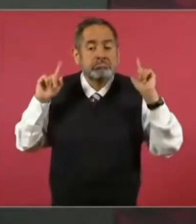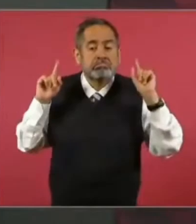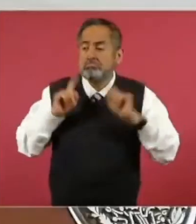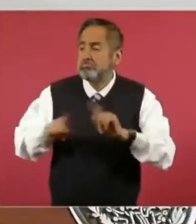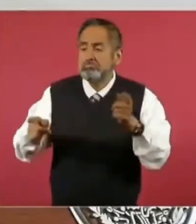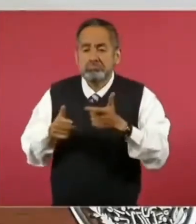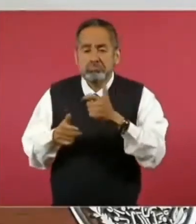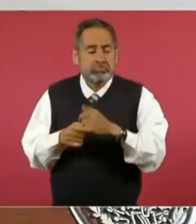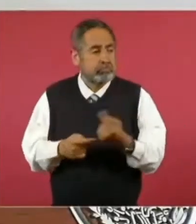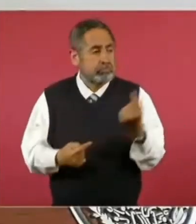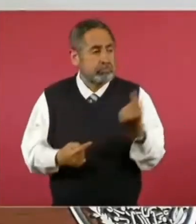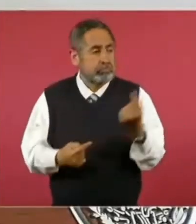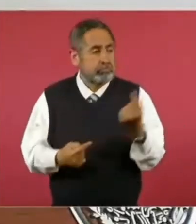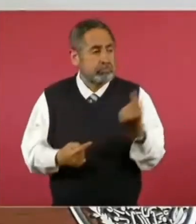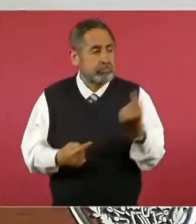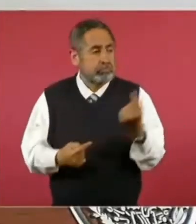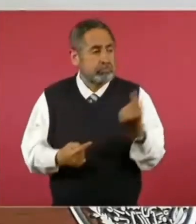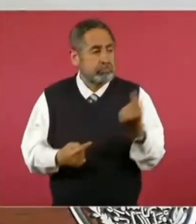dicen algo y